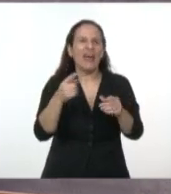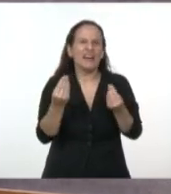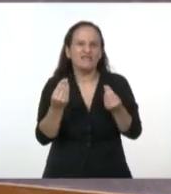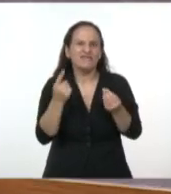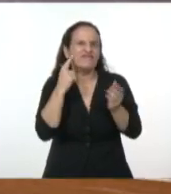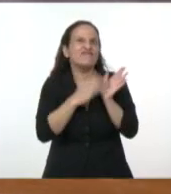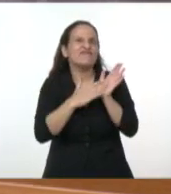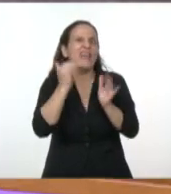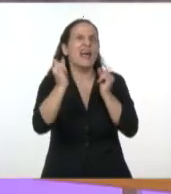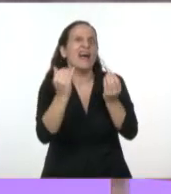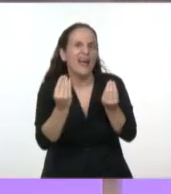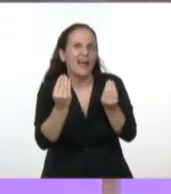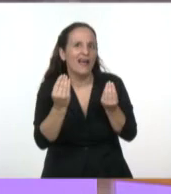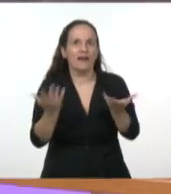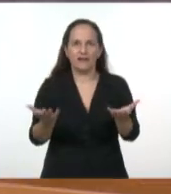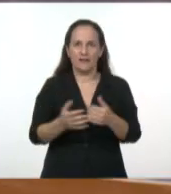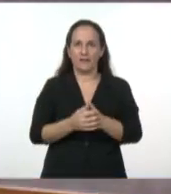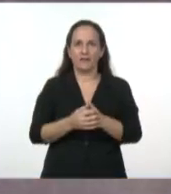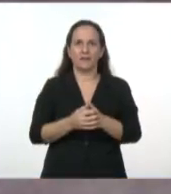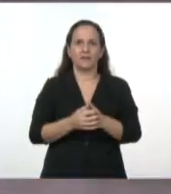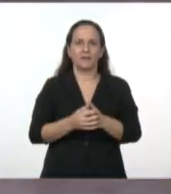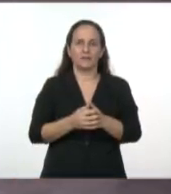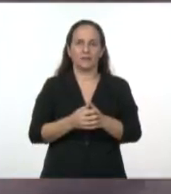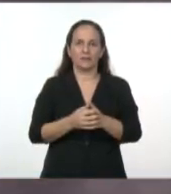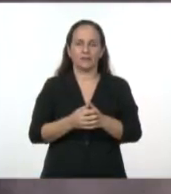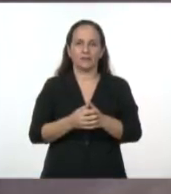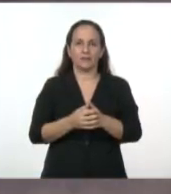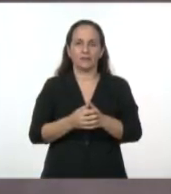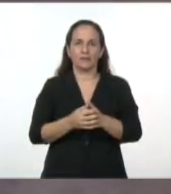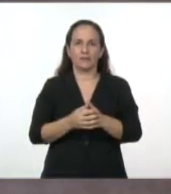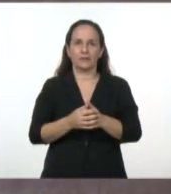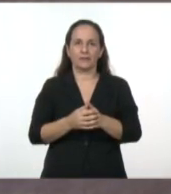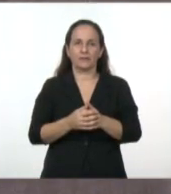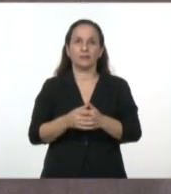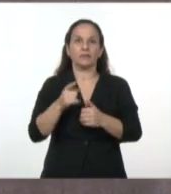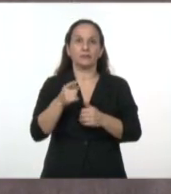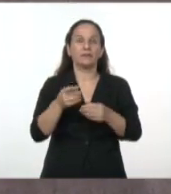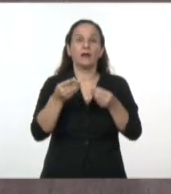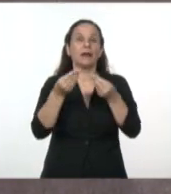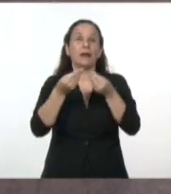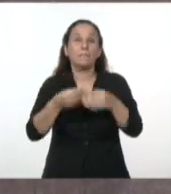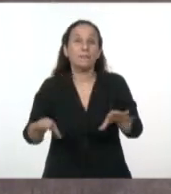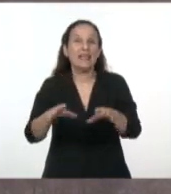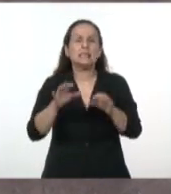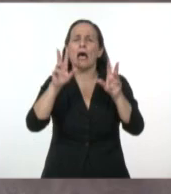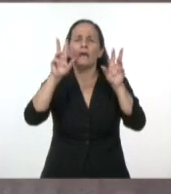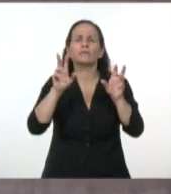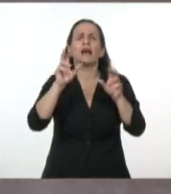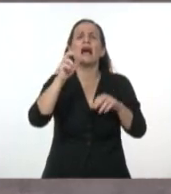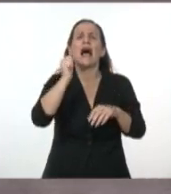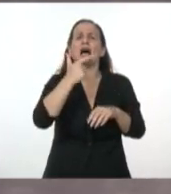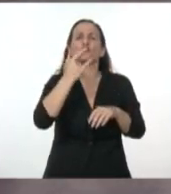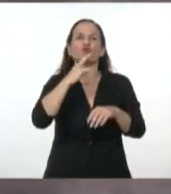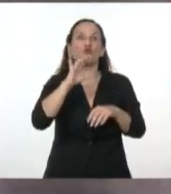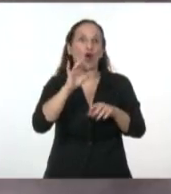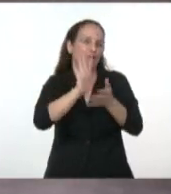cómo aparece la argumentación. A ver. Entonces, vamos a partir de un asunto, es decir, un tema